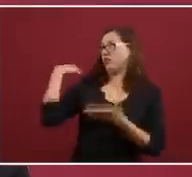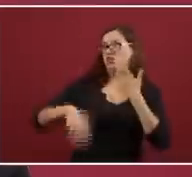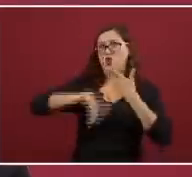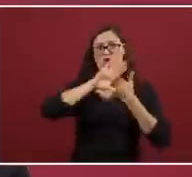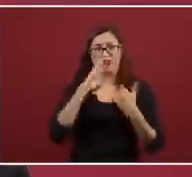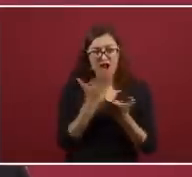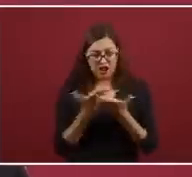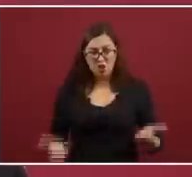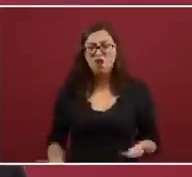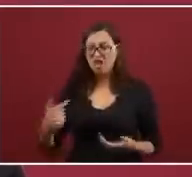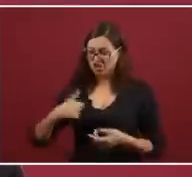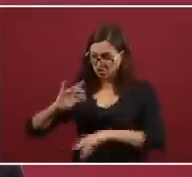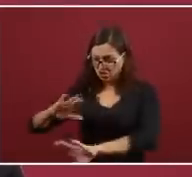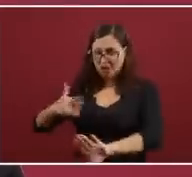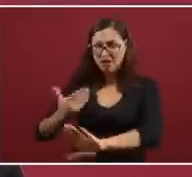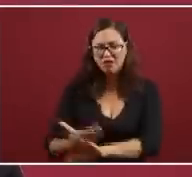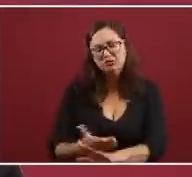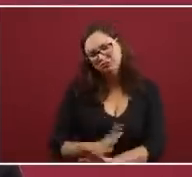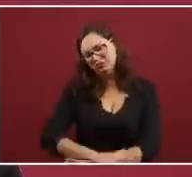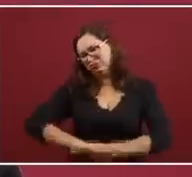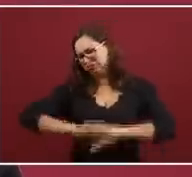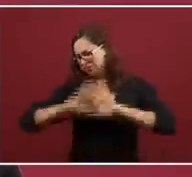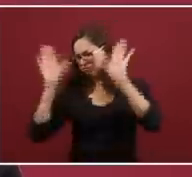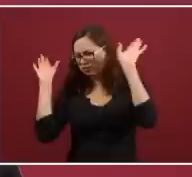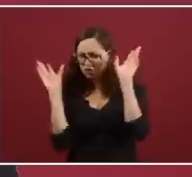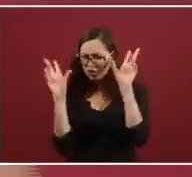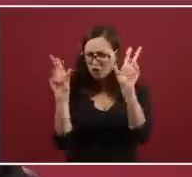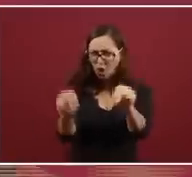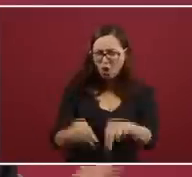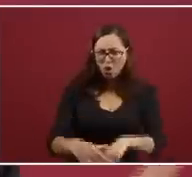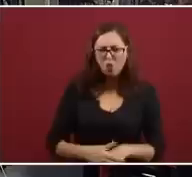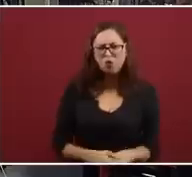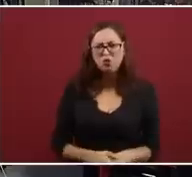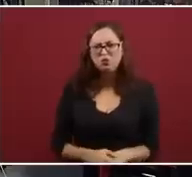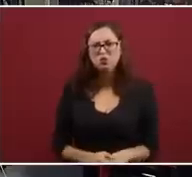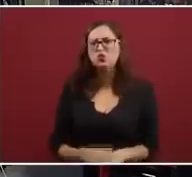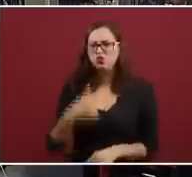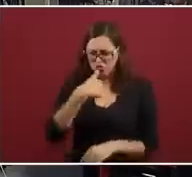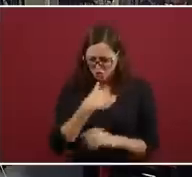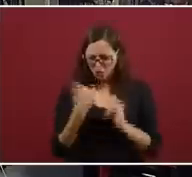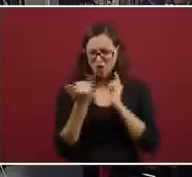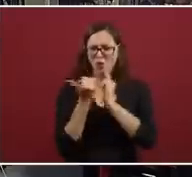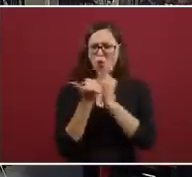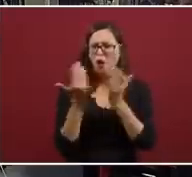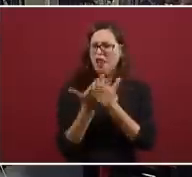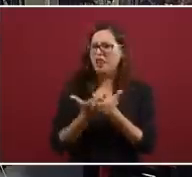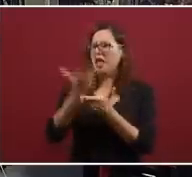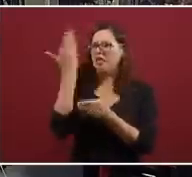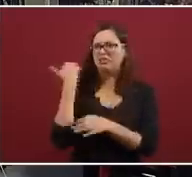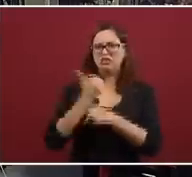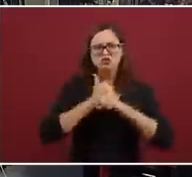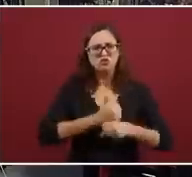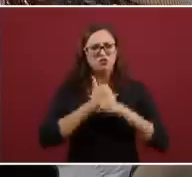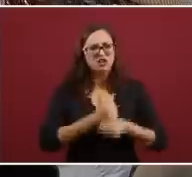No, yo fui víctima. de la represión.